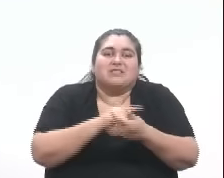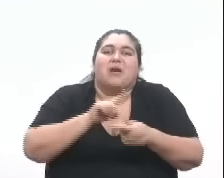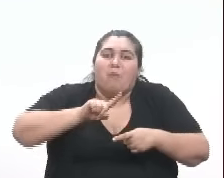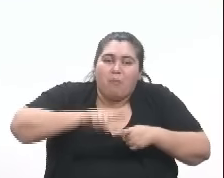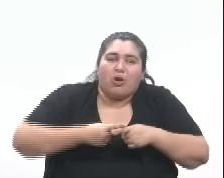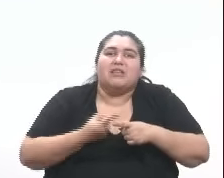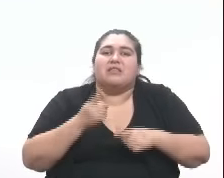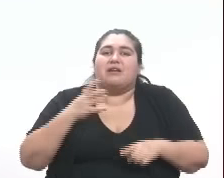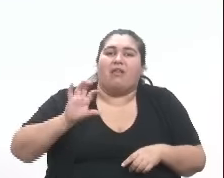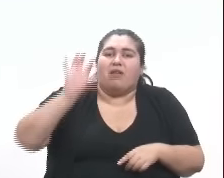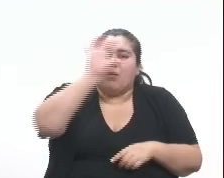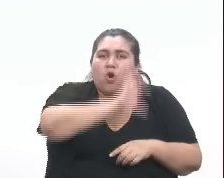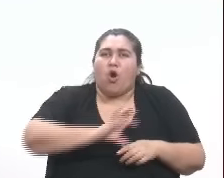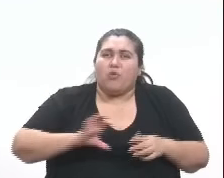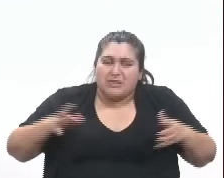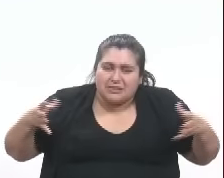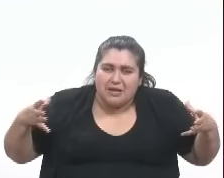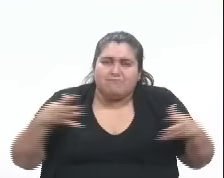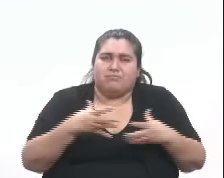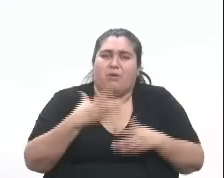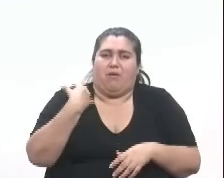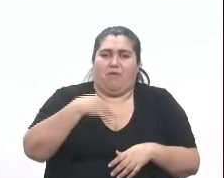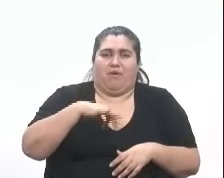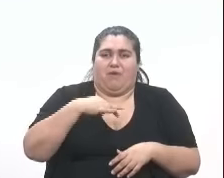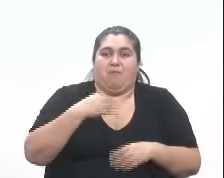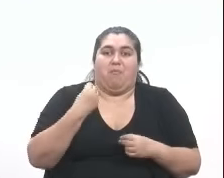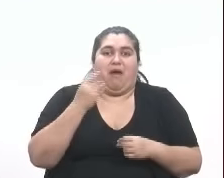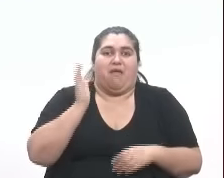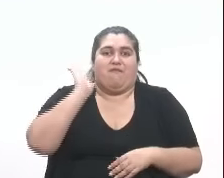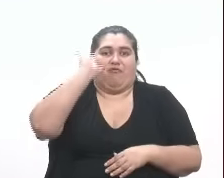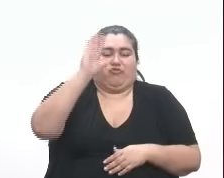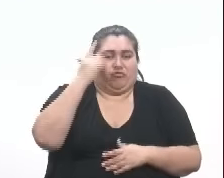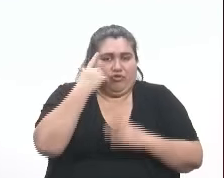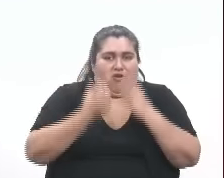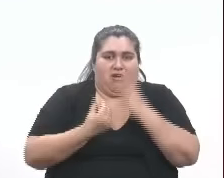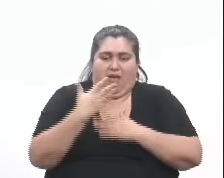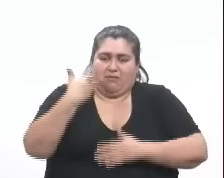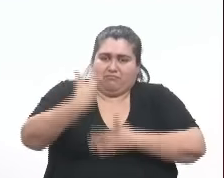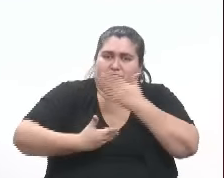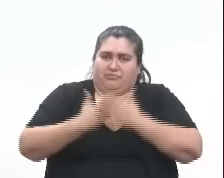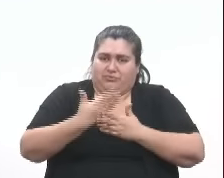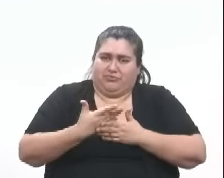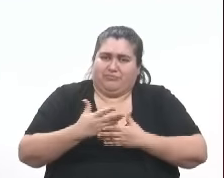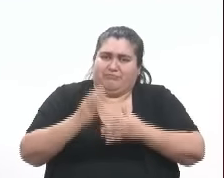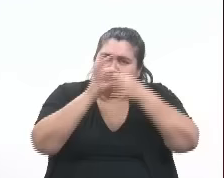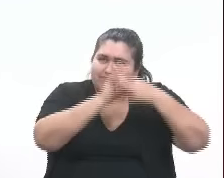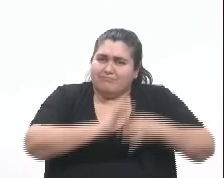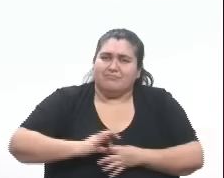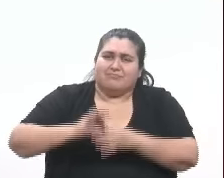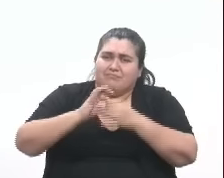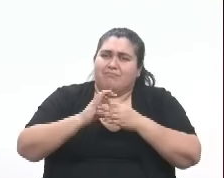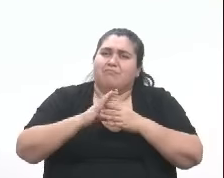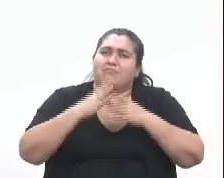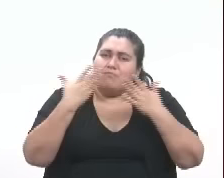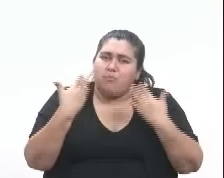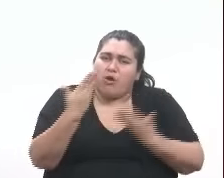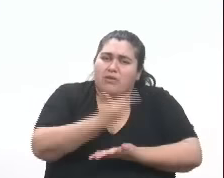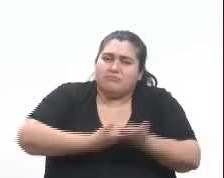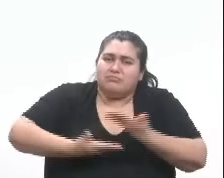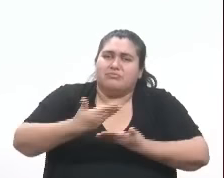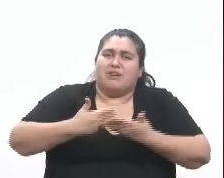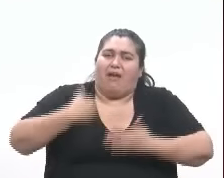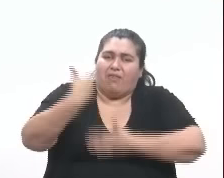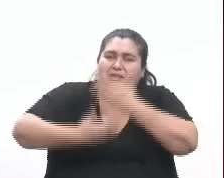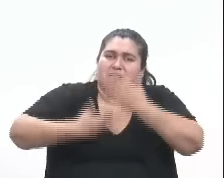federales para construir el desarrollo armónico de la nación, el desarrollo económico y